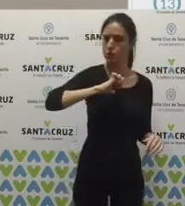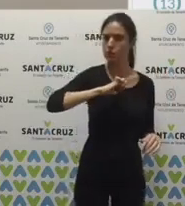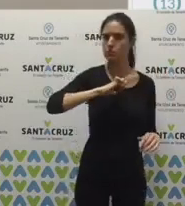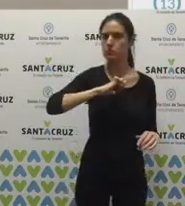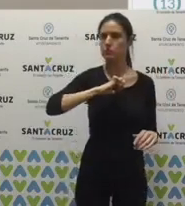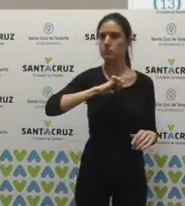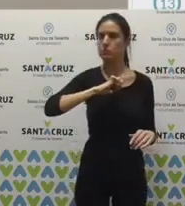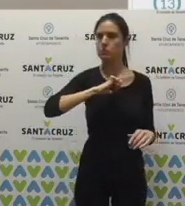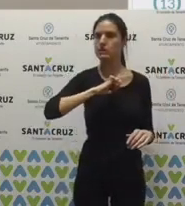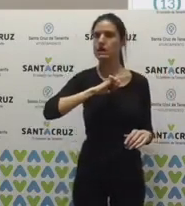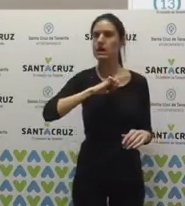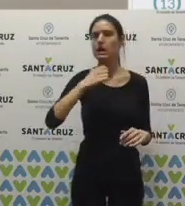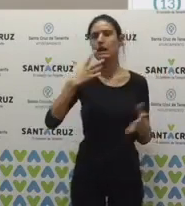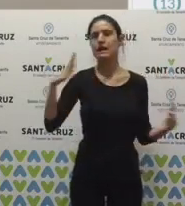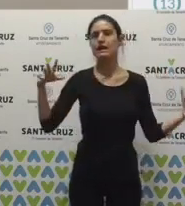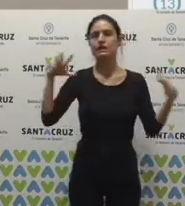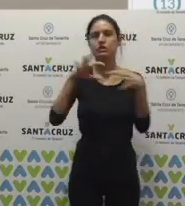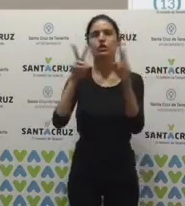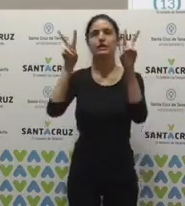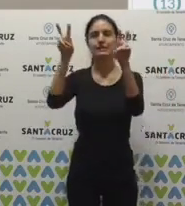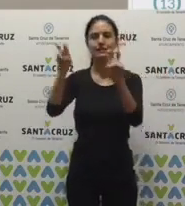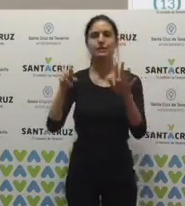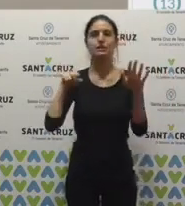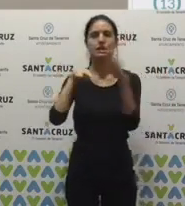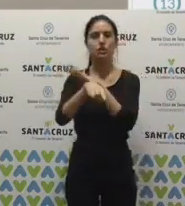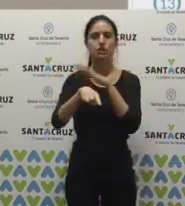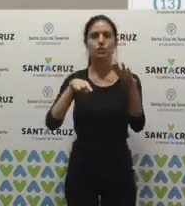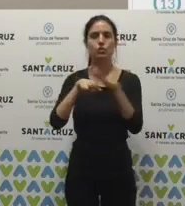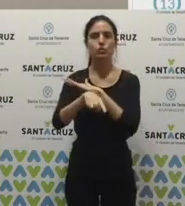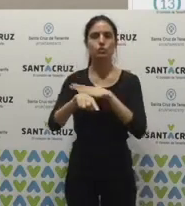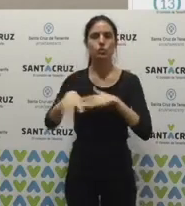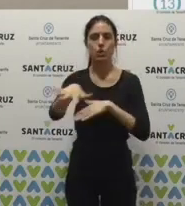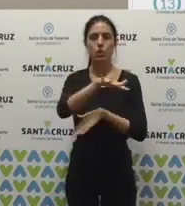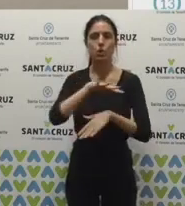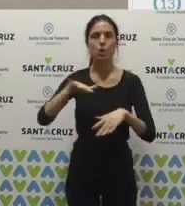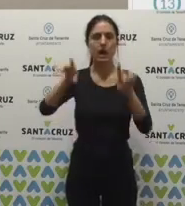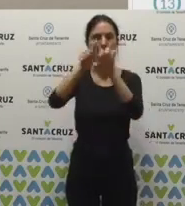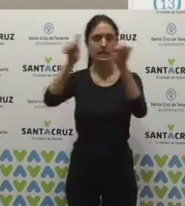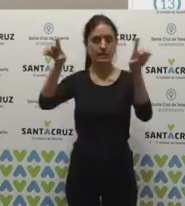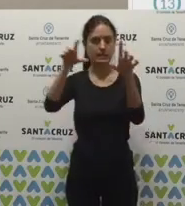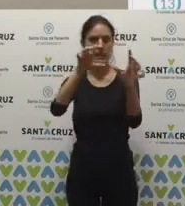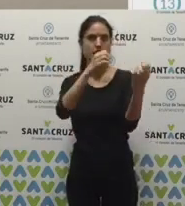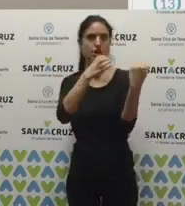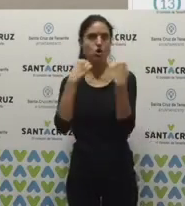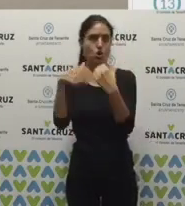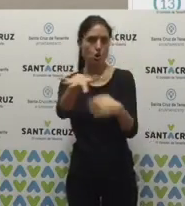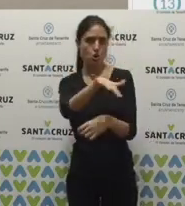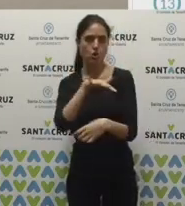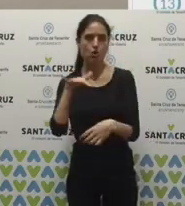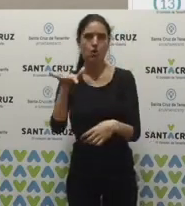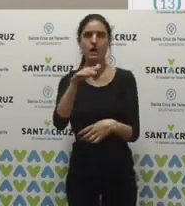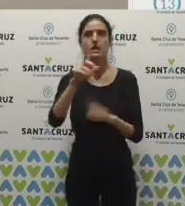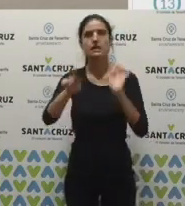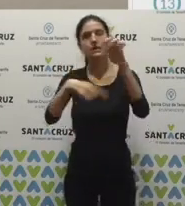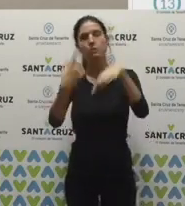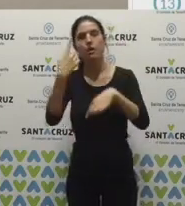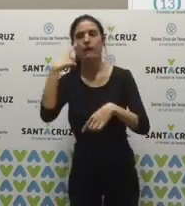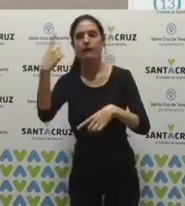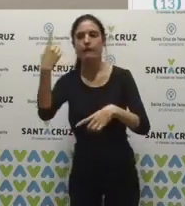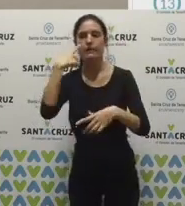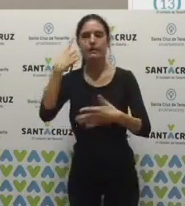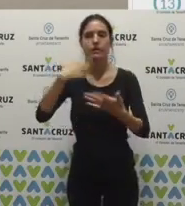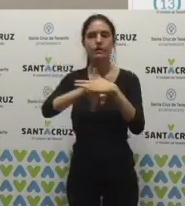gestión de los recursos de entidades locales para después continuar destacando la gestión eficiente de sus recursos me refiero